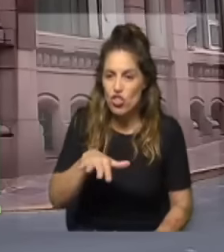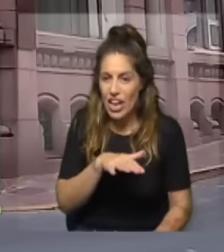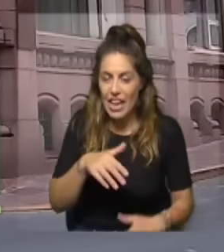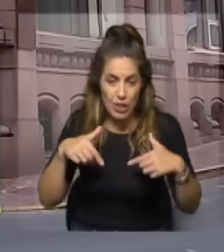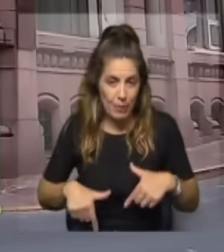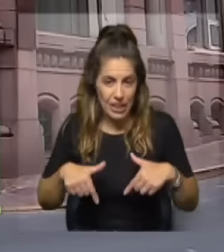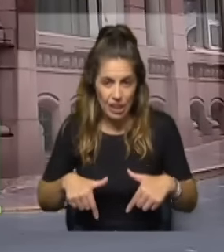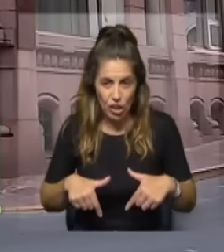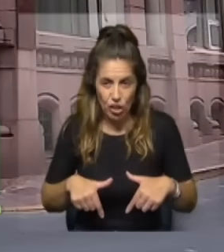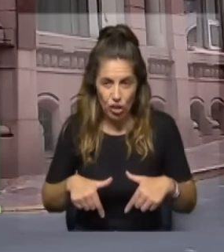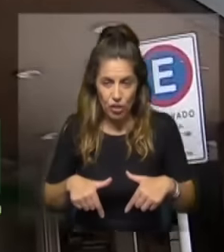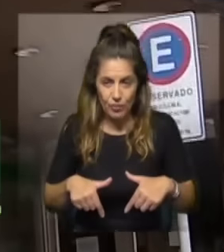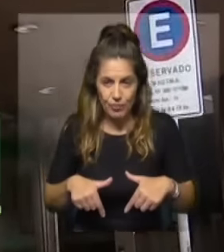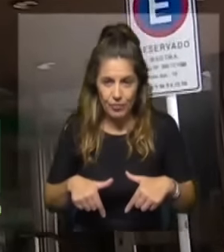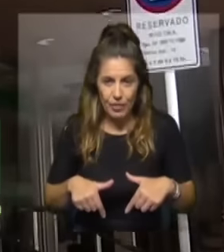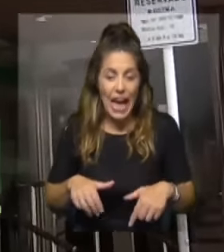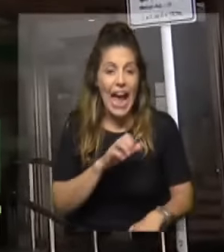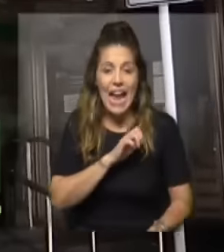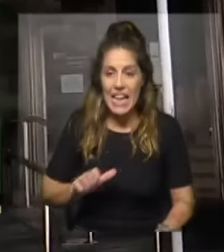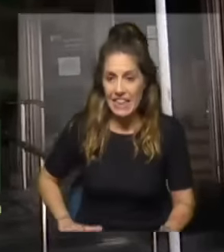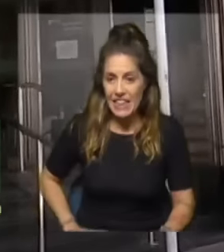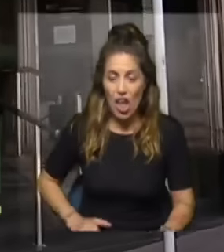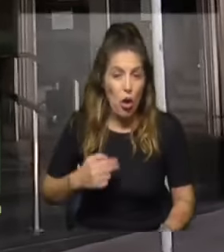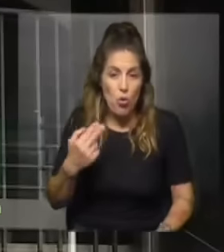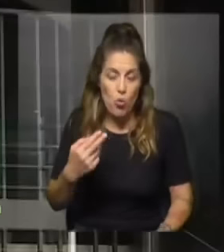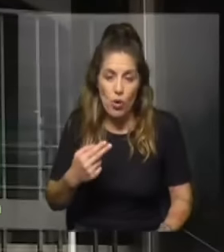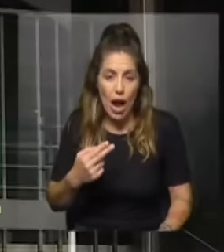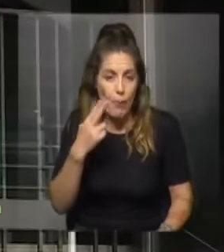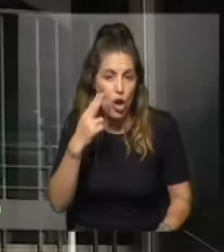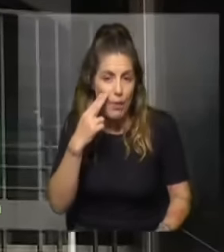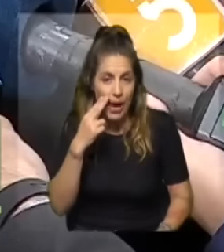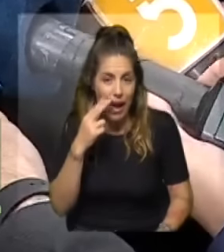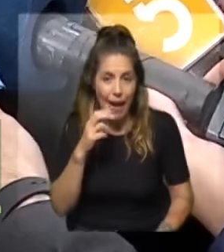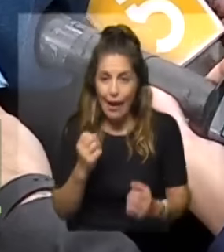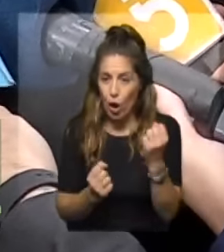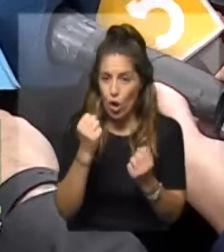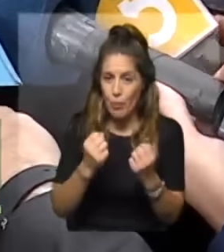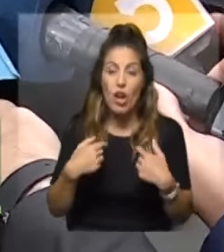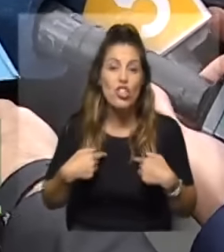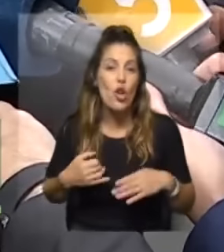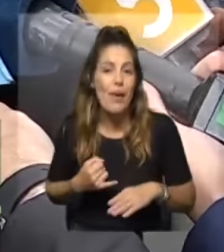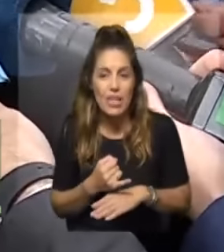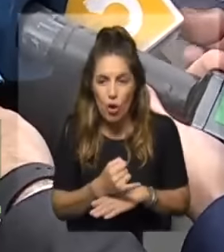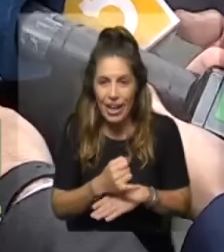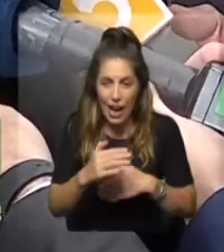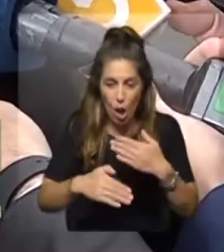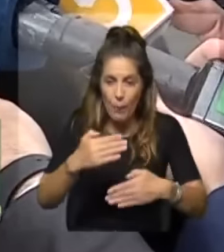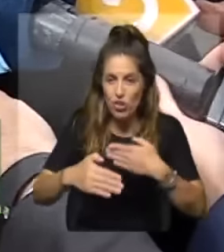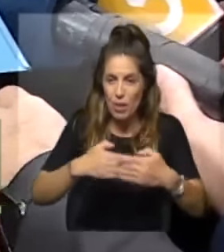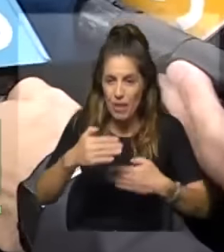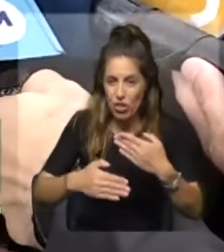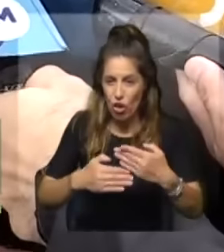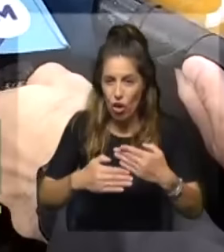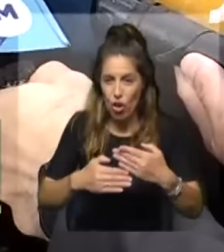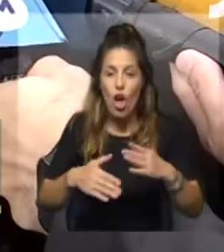caso el estado fue afectado económicamente si me equivoqué en los procedimientos